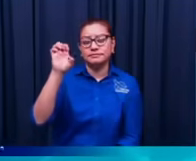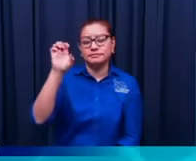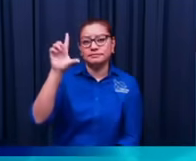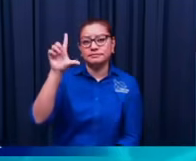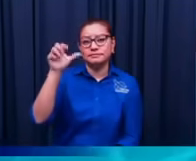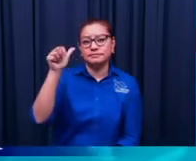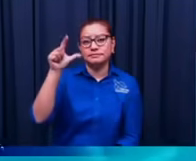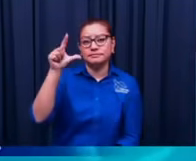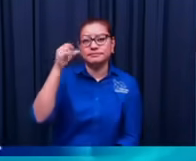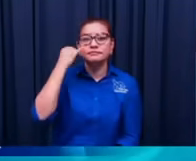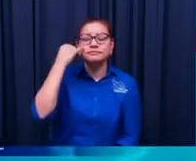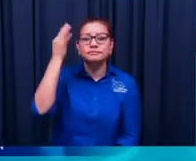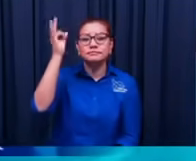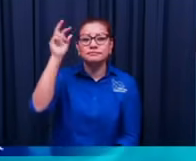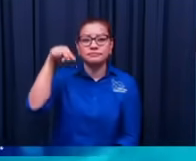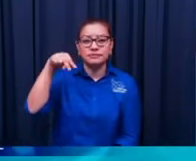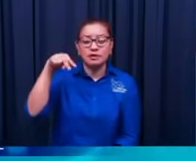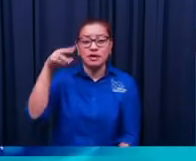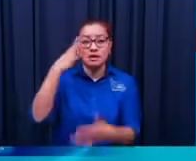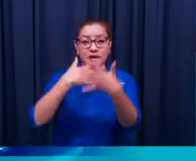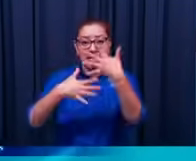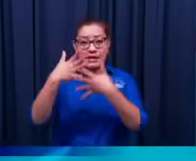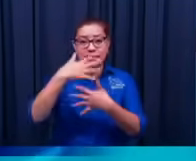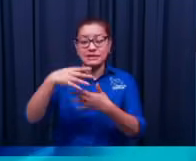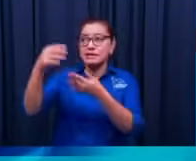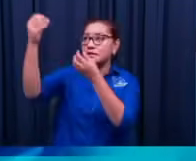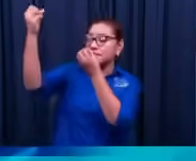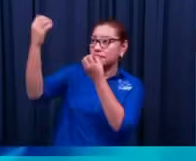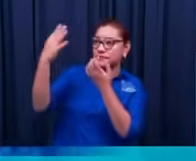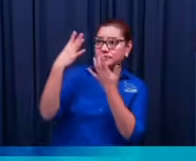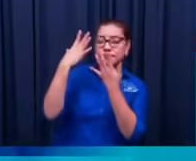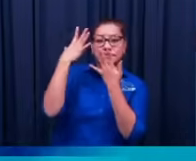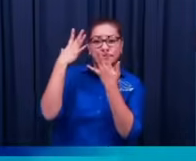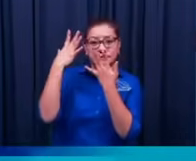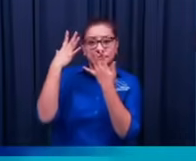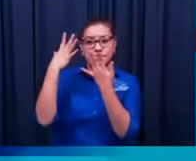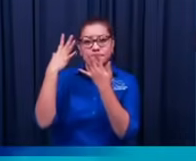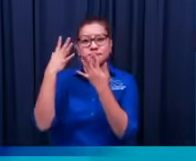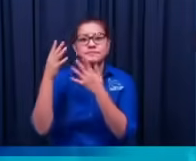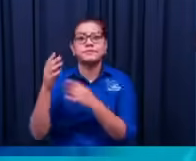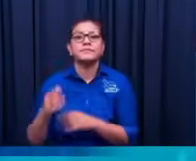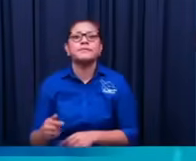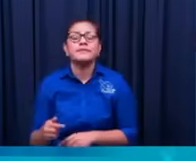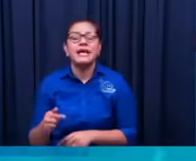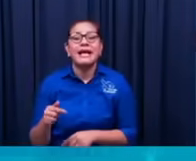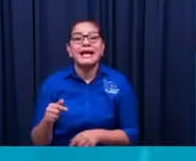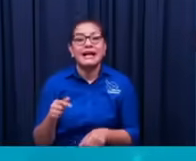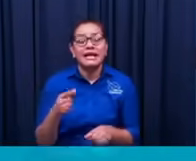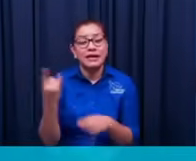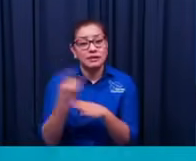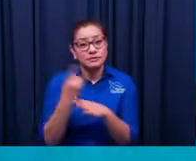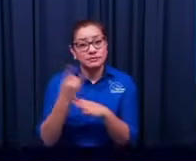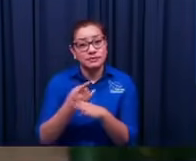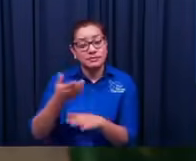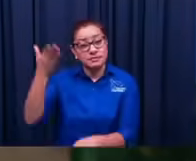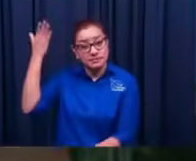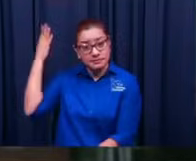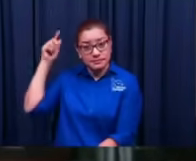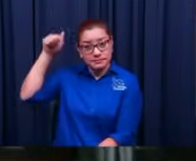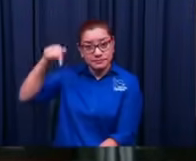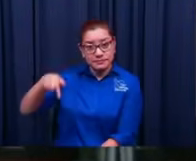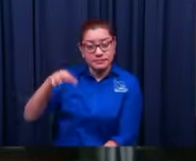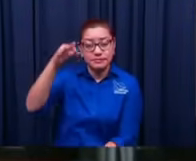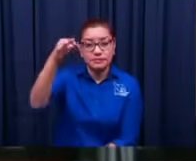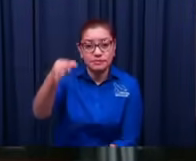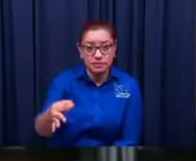de escatología. La revelación es para el presente. Por ejemplo, cuando se habla de discernimiento de